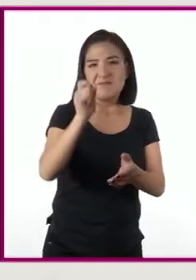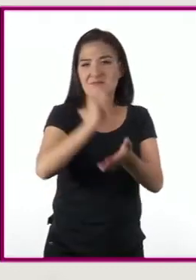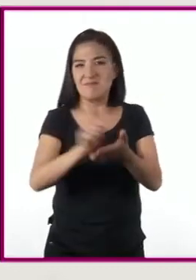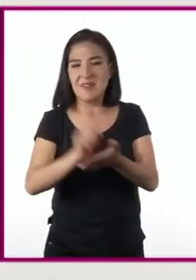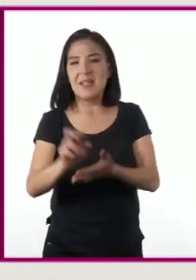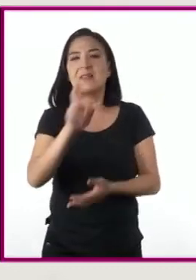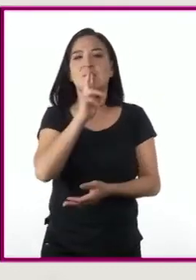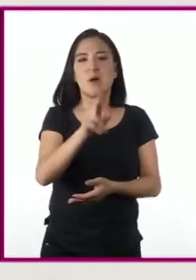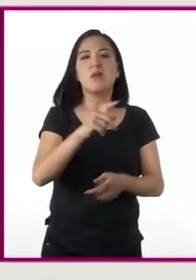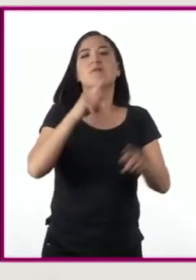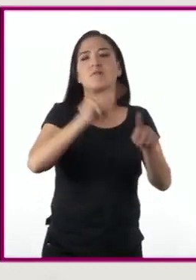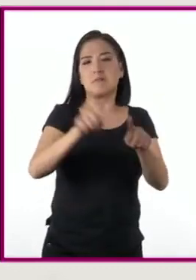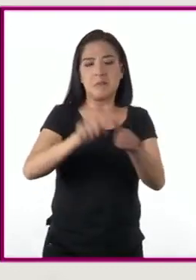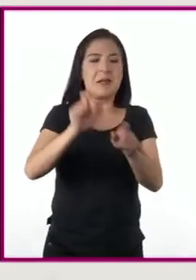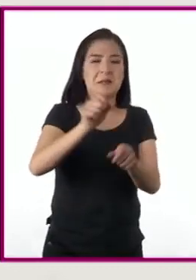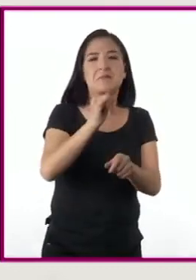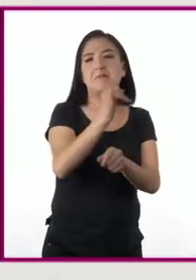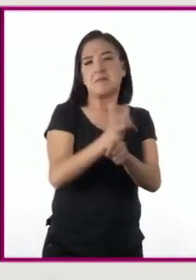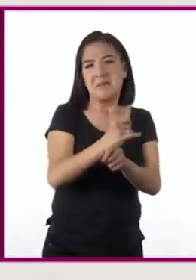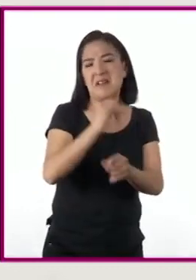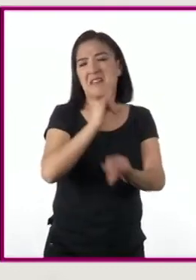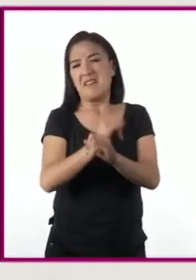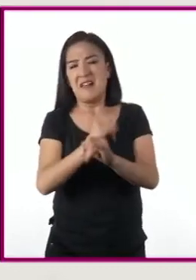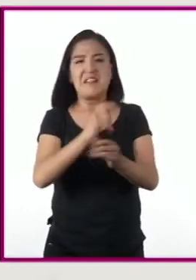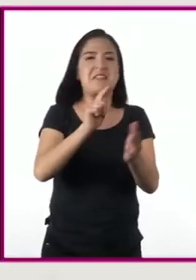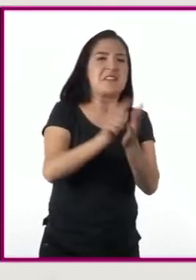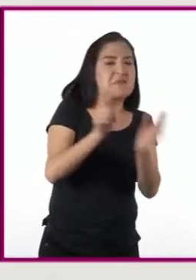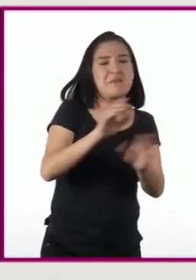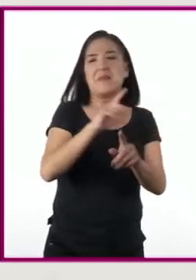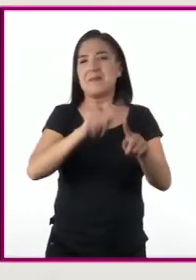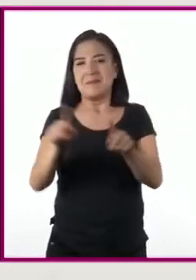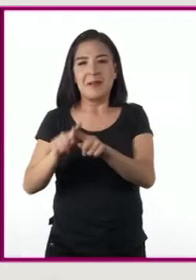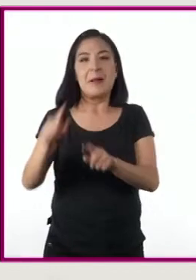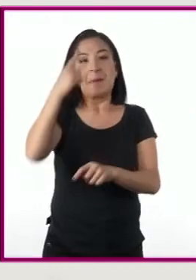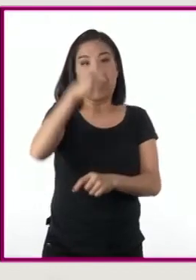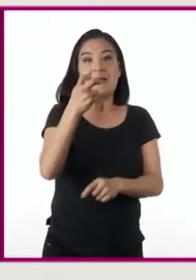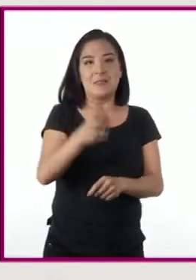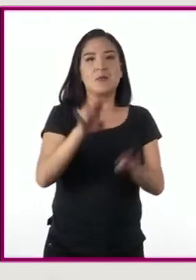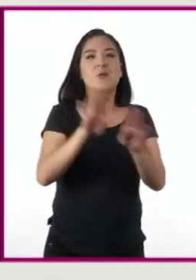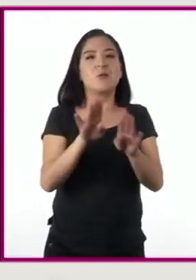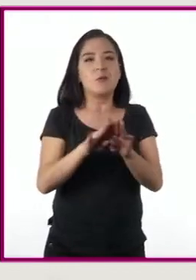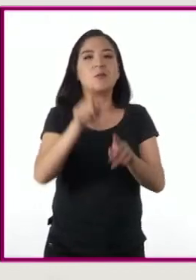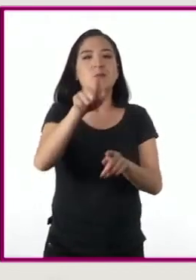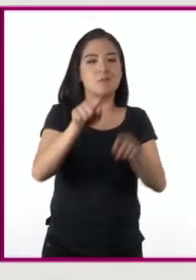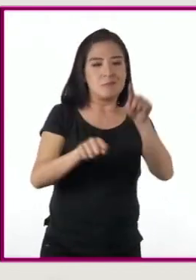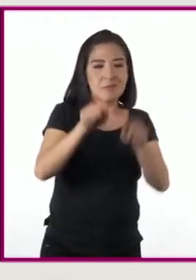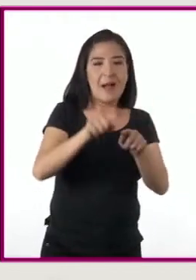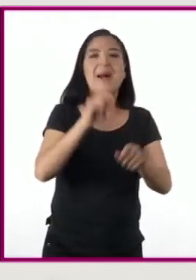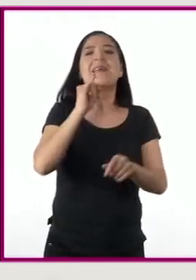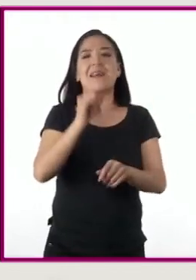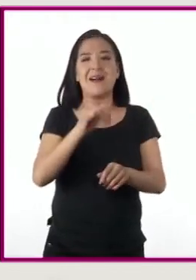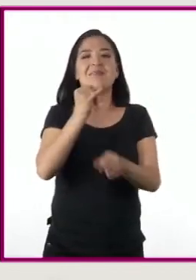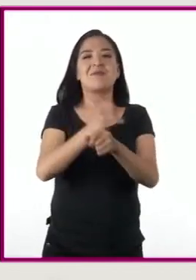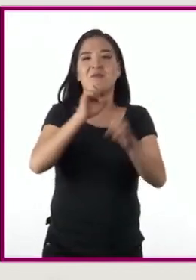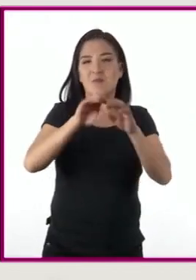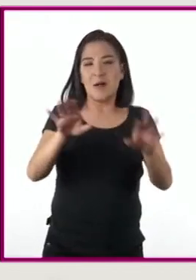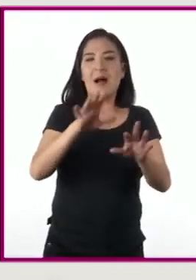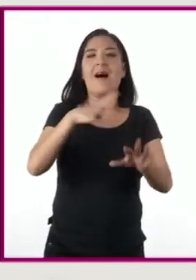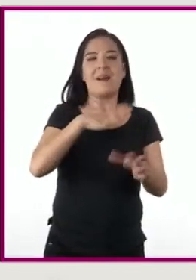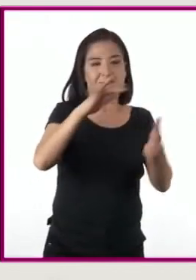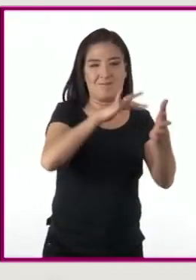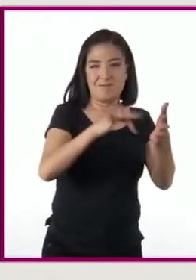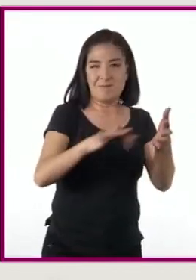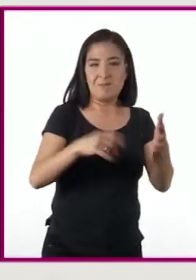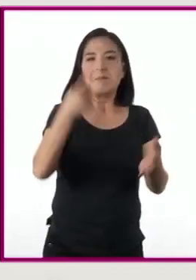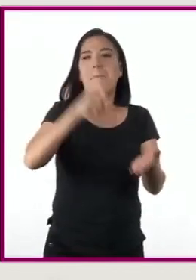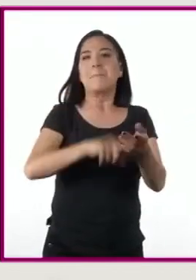en diferentes fuentes de consulta. Así podrán tener, de manera condensada, la información obtenida de varios textos sobre